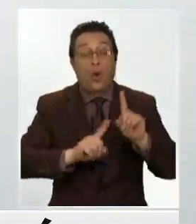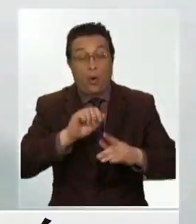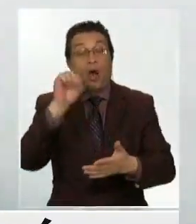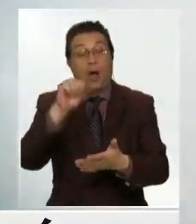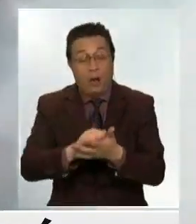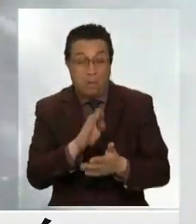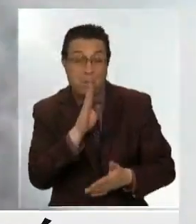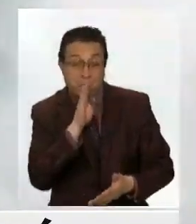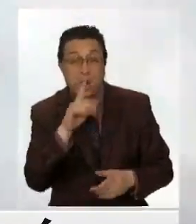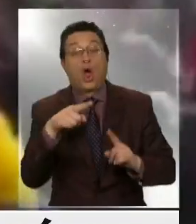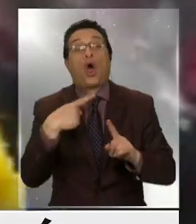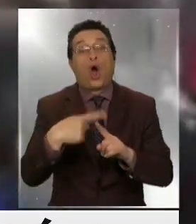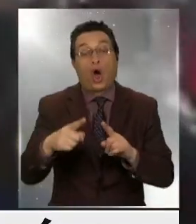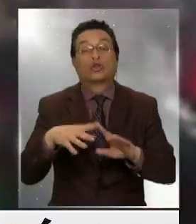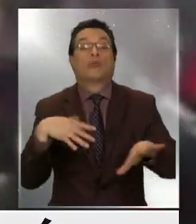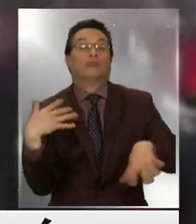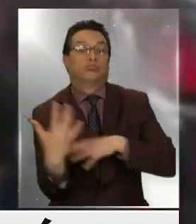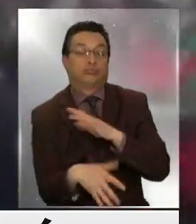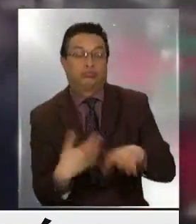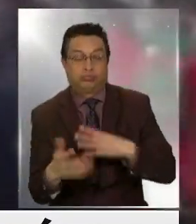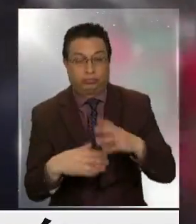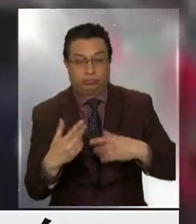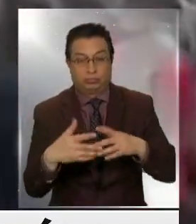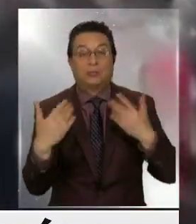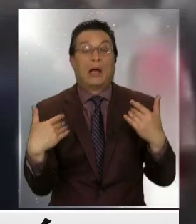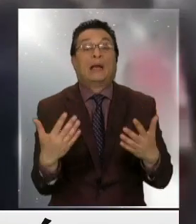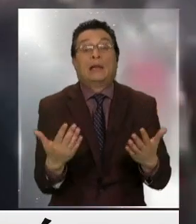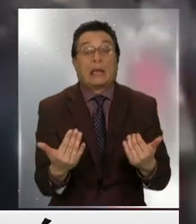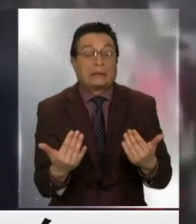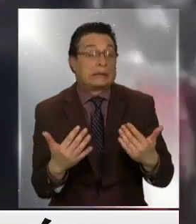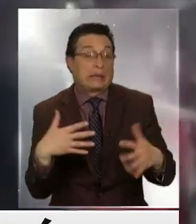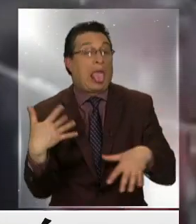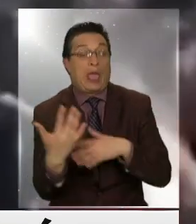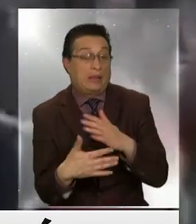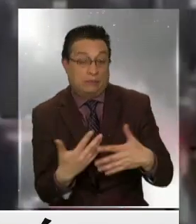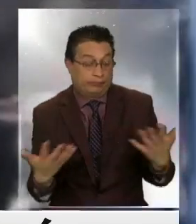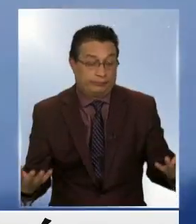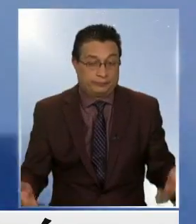otros prefieren el vandalismo disfrazado de necesidad.